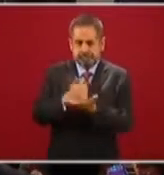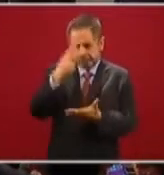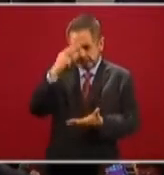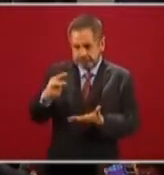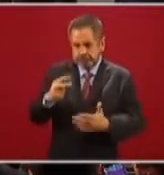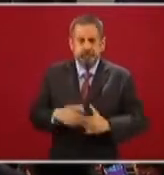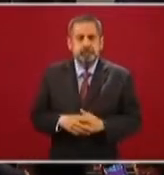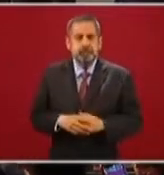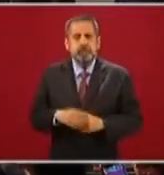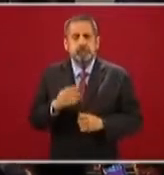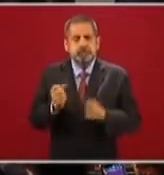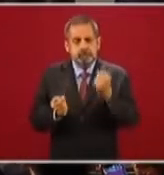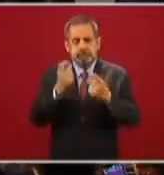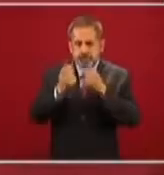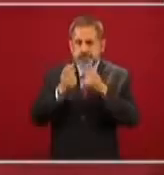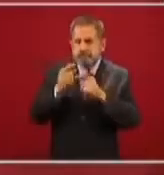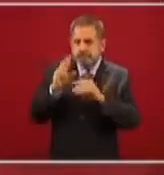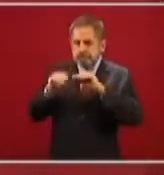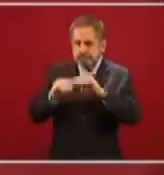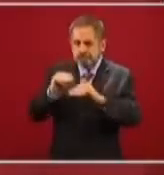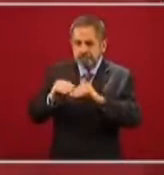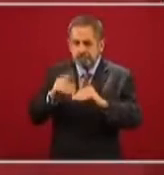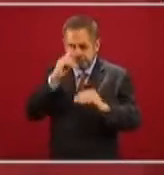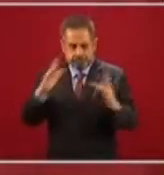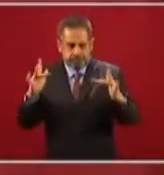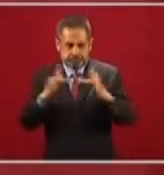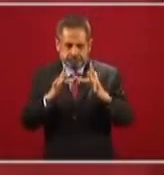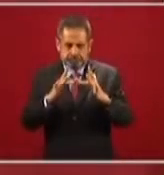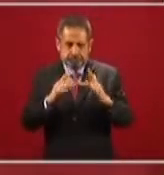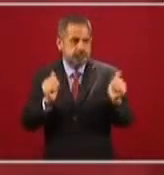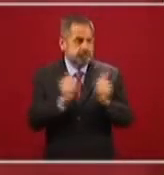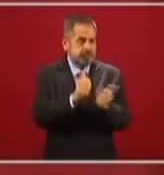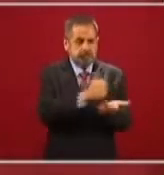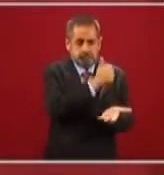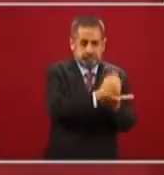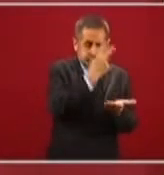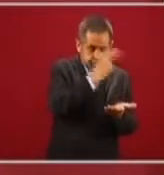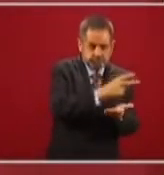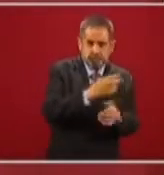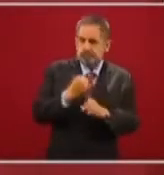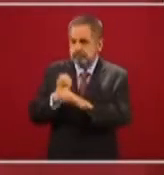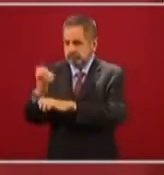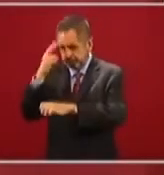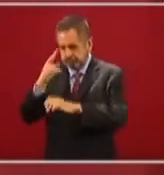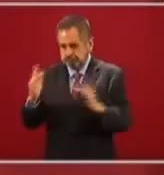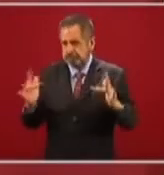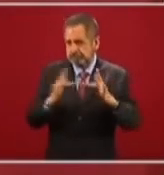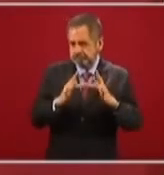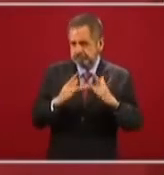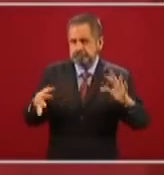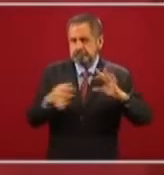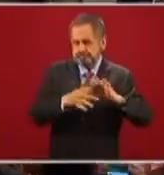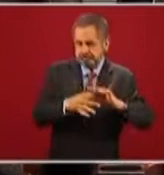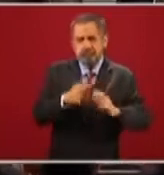a algunas de las obras de conectividad que estamos llevando a cabo de manera conjunta. Es importante mencionar que hay una mesa